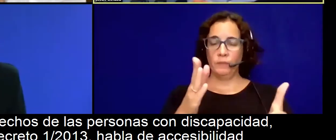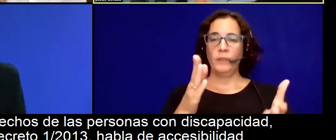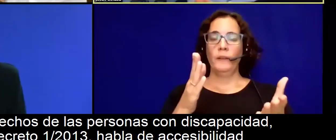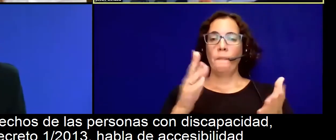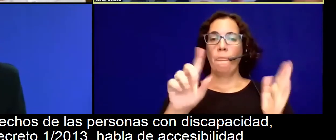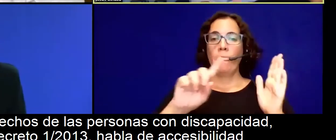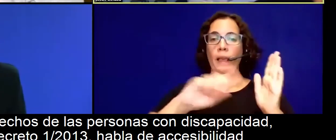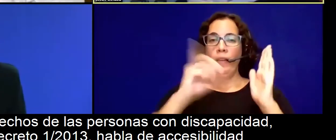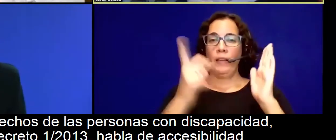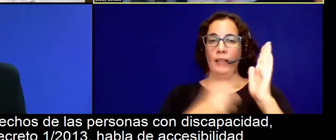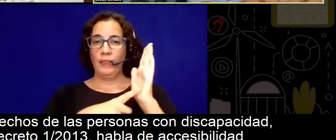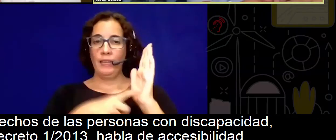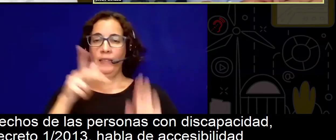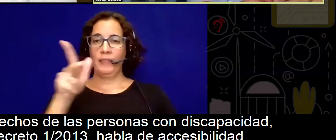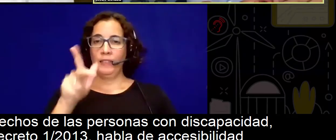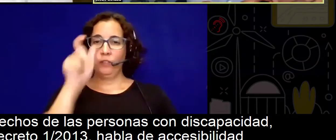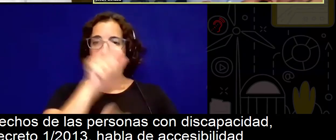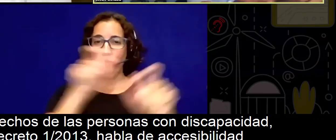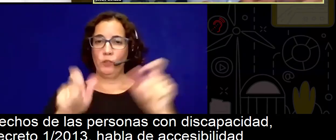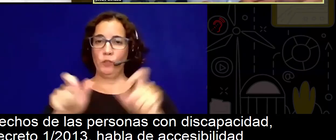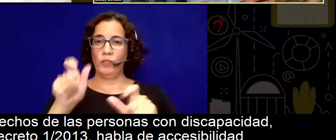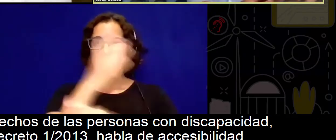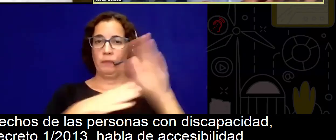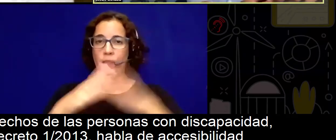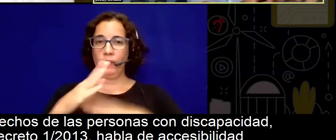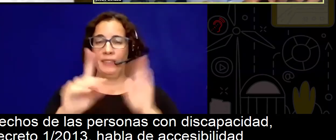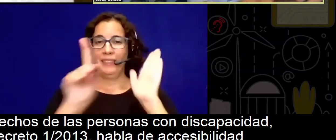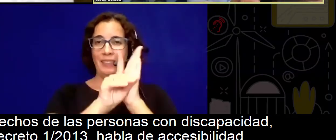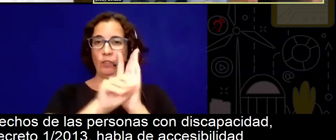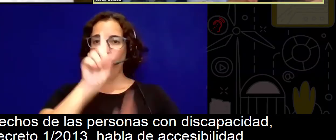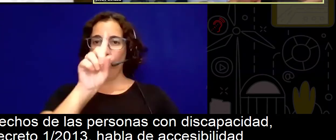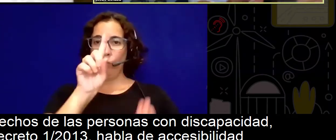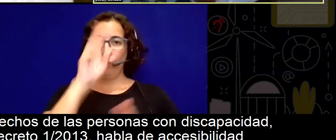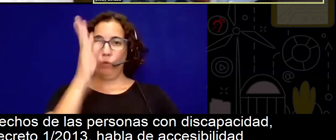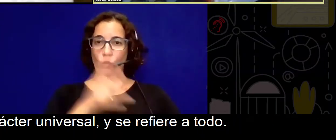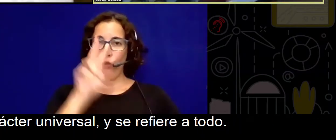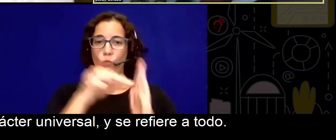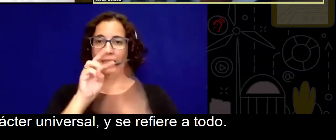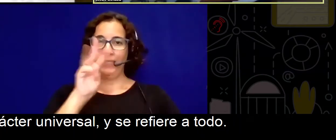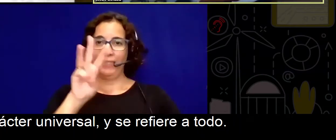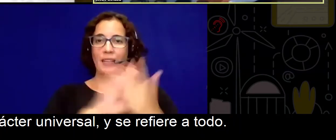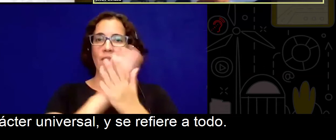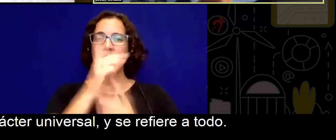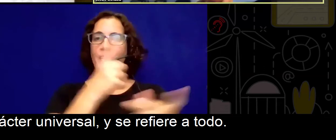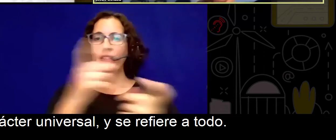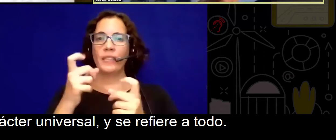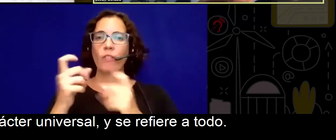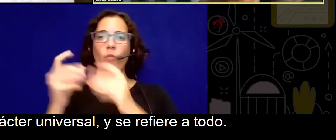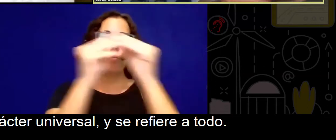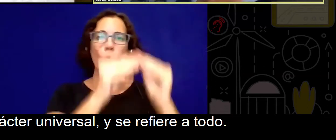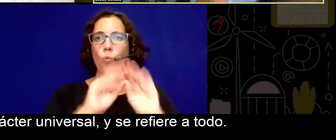Ley de Derechos de las Personas con Discapacidad, el Real Decreto 1/2013, habla de una accesibilidad de carácter universal